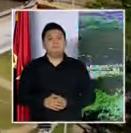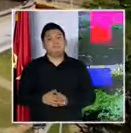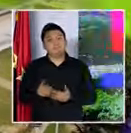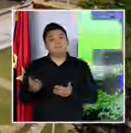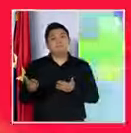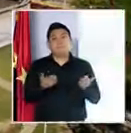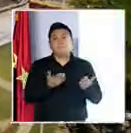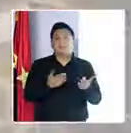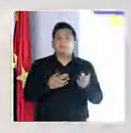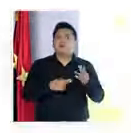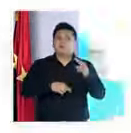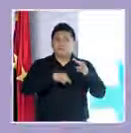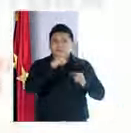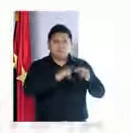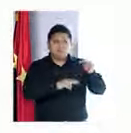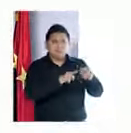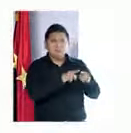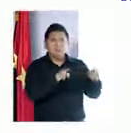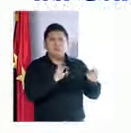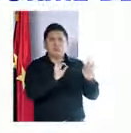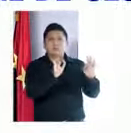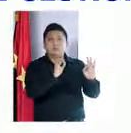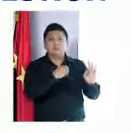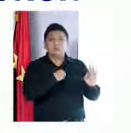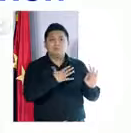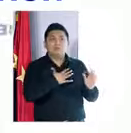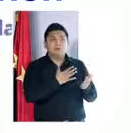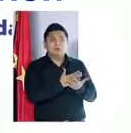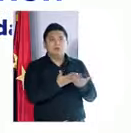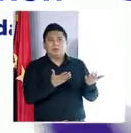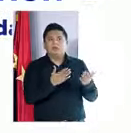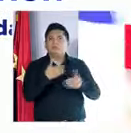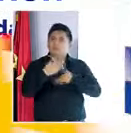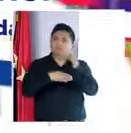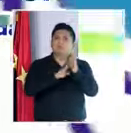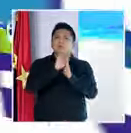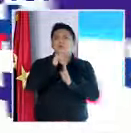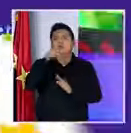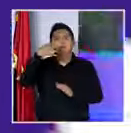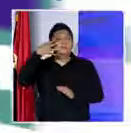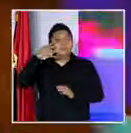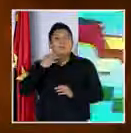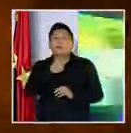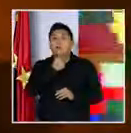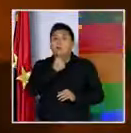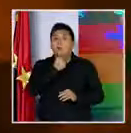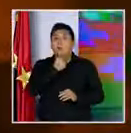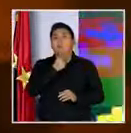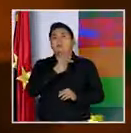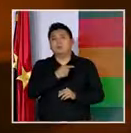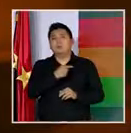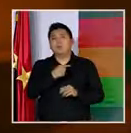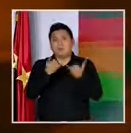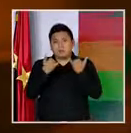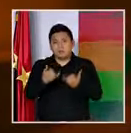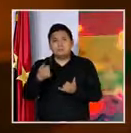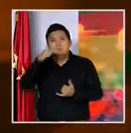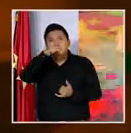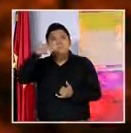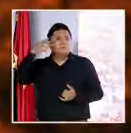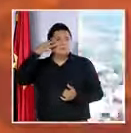Poder contar con infraestructuras de calidad es apostarle al desarrollo de la región. Es por eso que con el agua potable hacemos de Norte